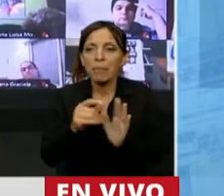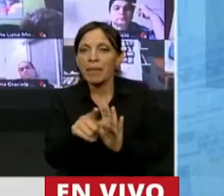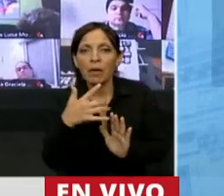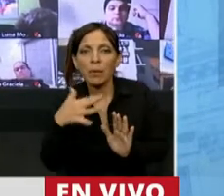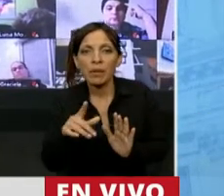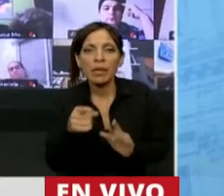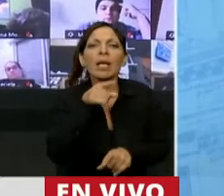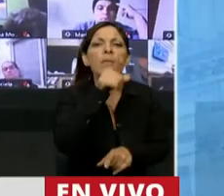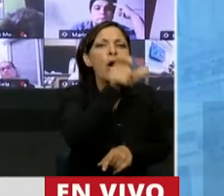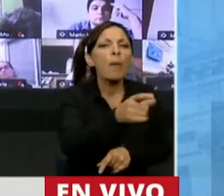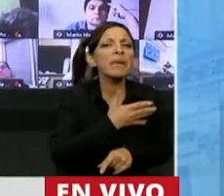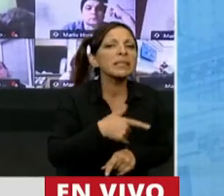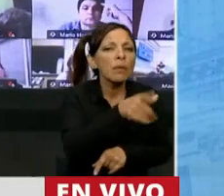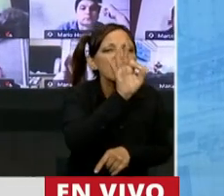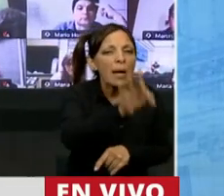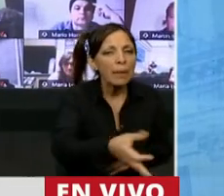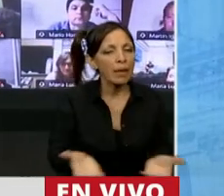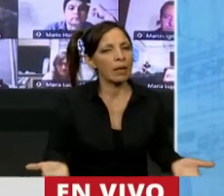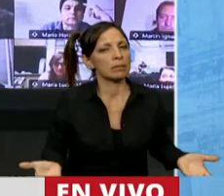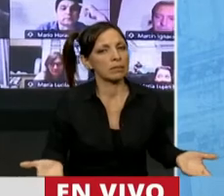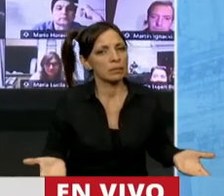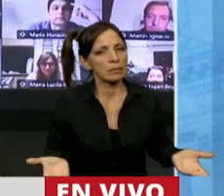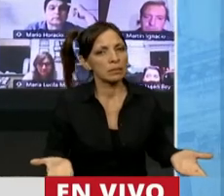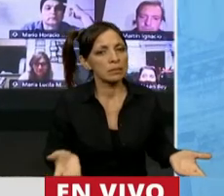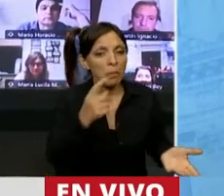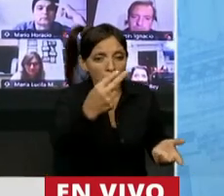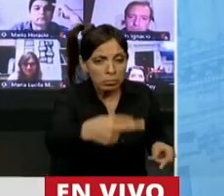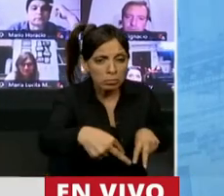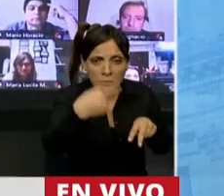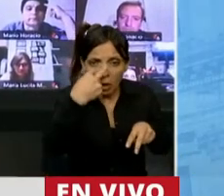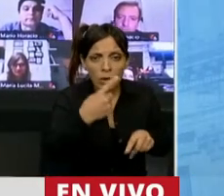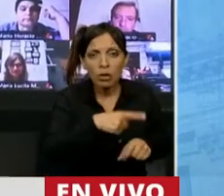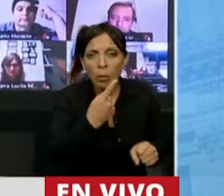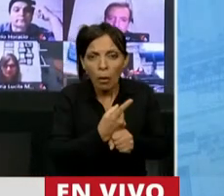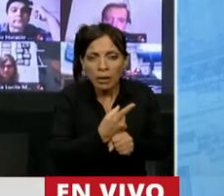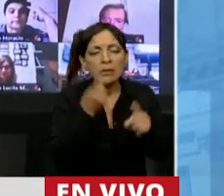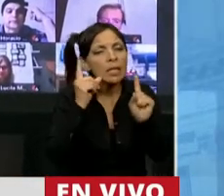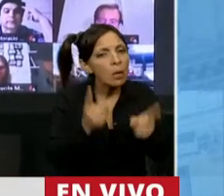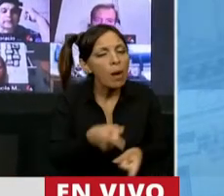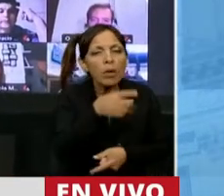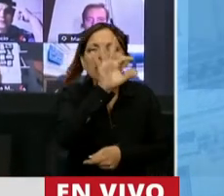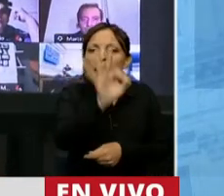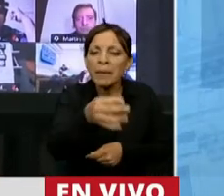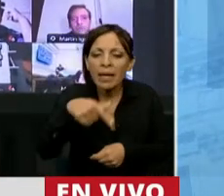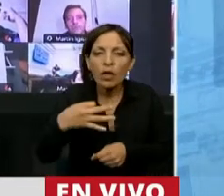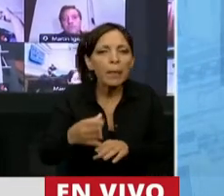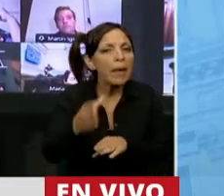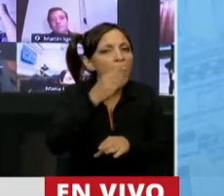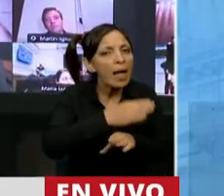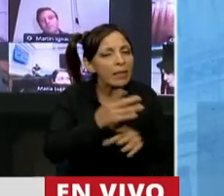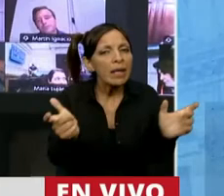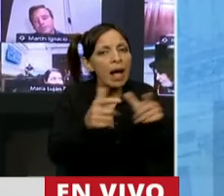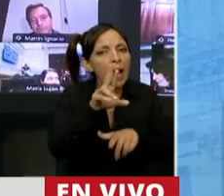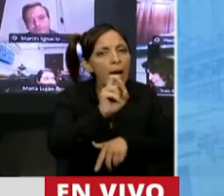lo sabía, presidente. Aunque no pueda sostenerme la mirada, usted sabía que esto se tenía que tratar hoy en